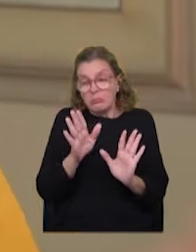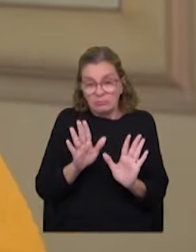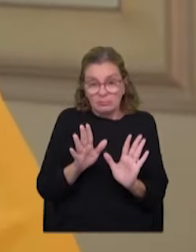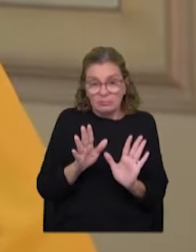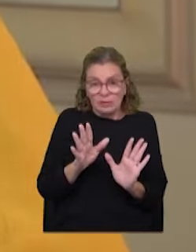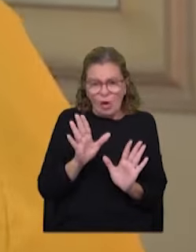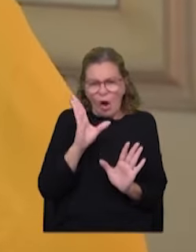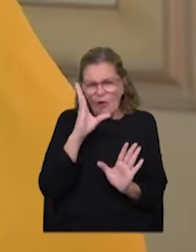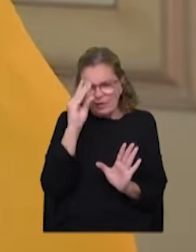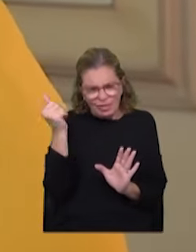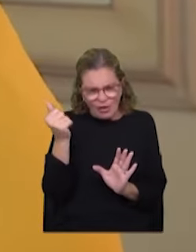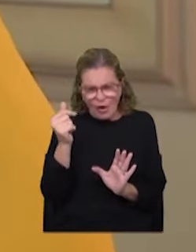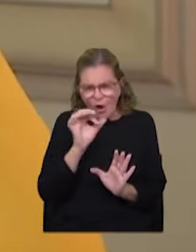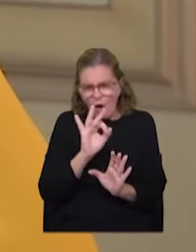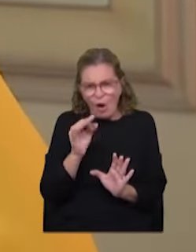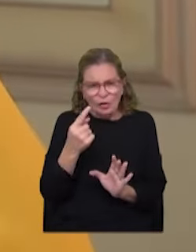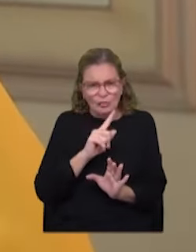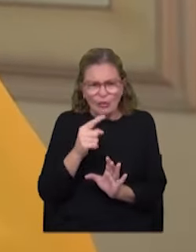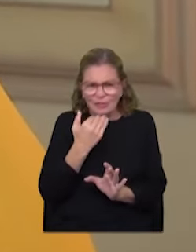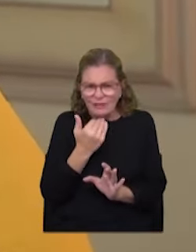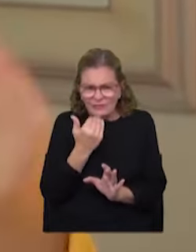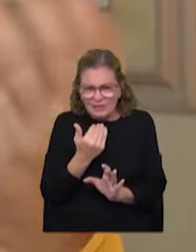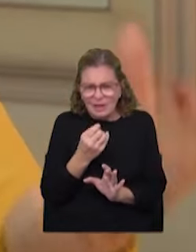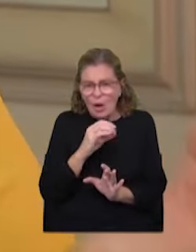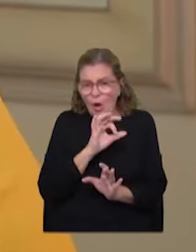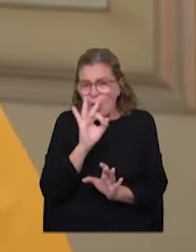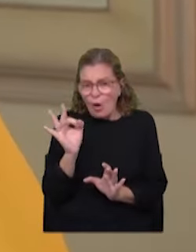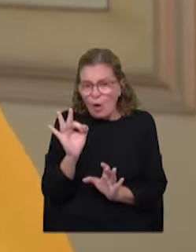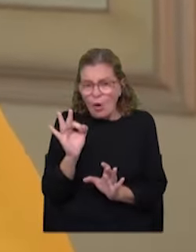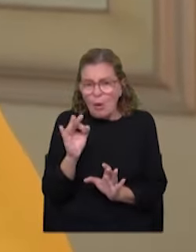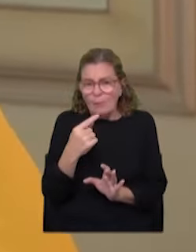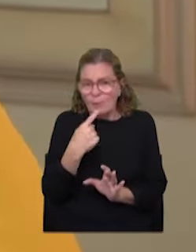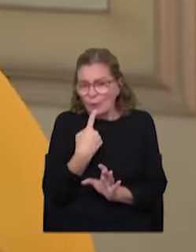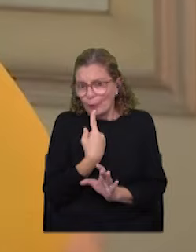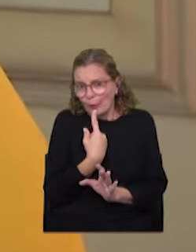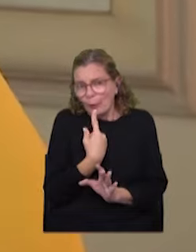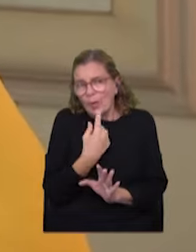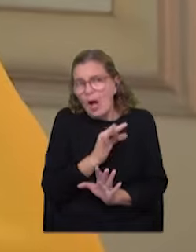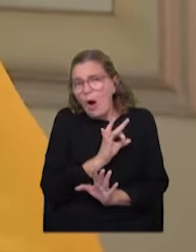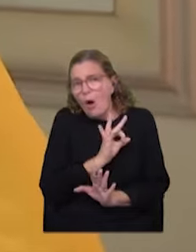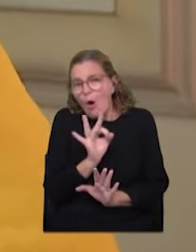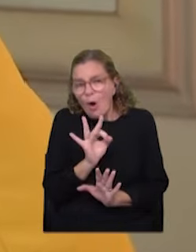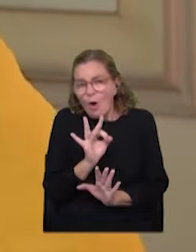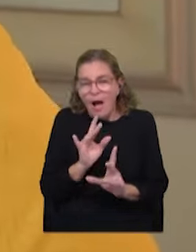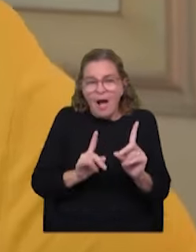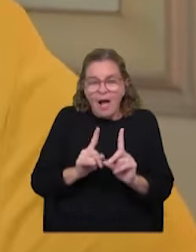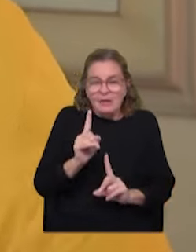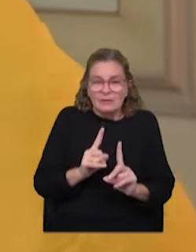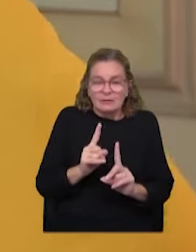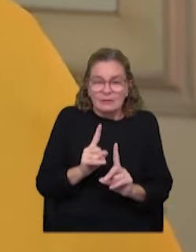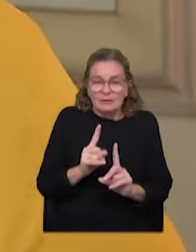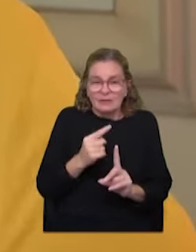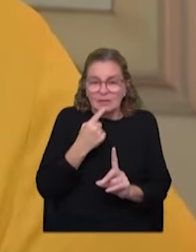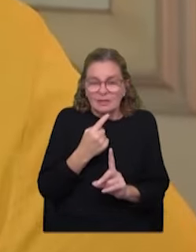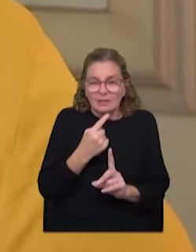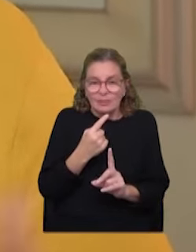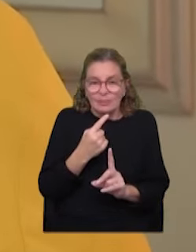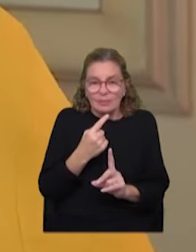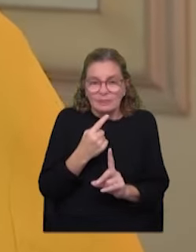omisión si fue por desconocimiento si fue por improvisación o si fue algo que es profeso